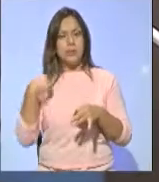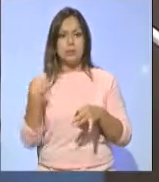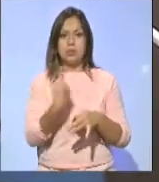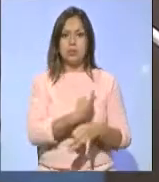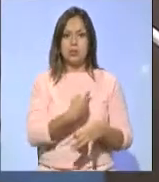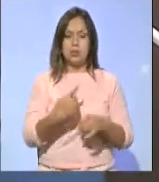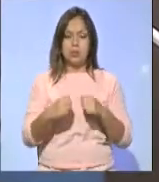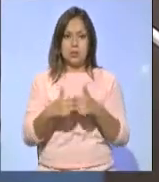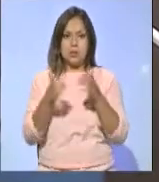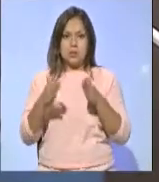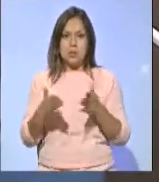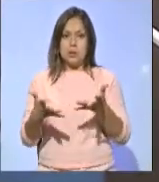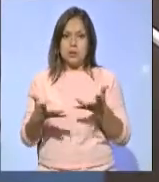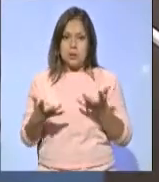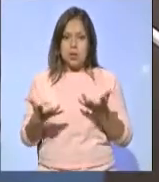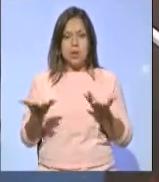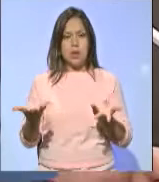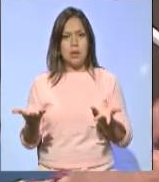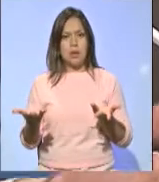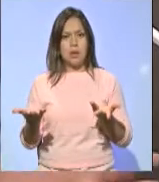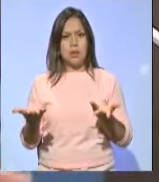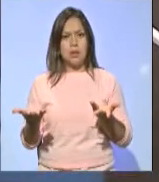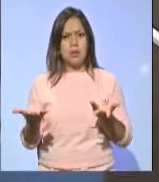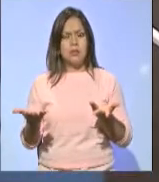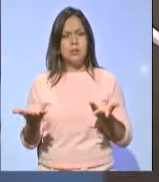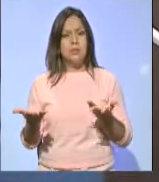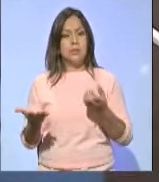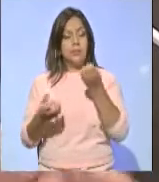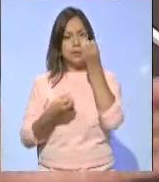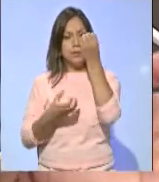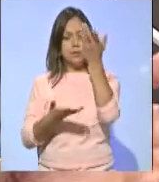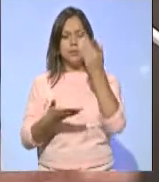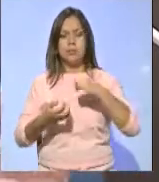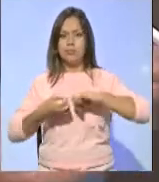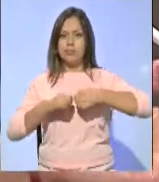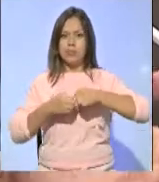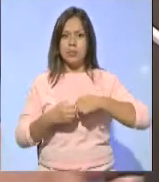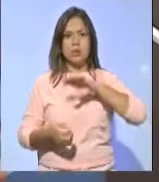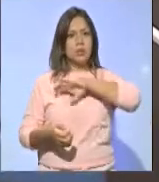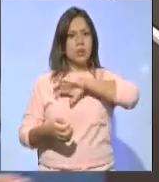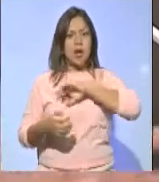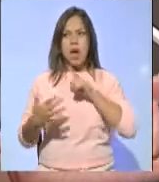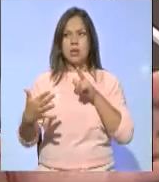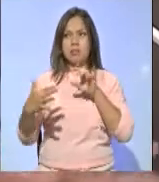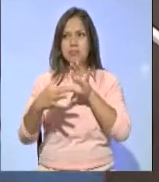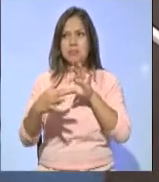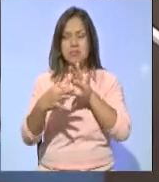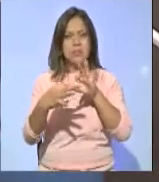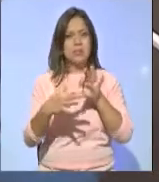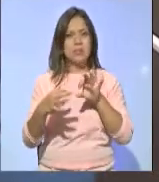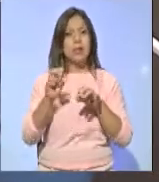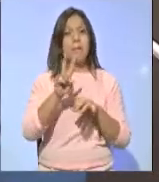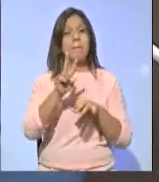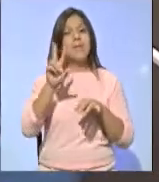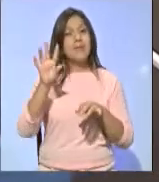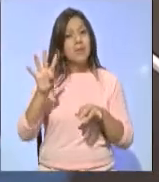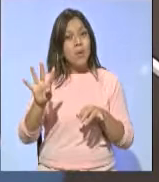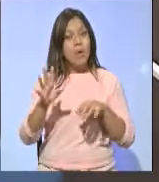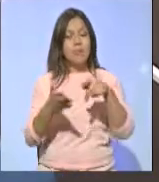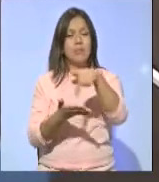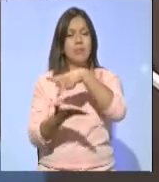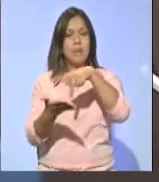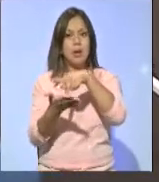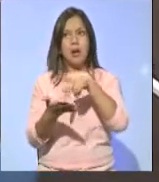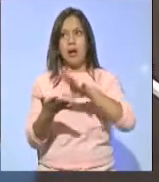como asambleístas. Decirte también que tenemos esas dificultades con los GACs parroquiales, que esos 24 GACs parroquiales que